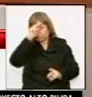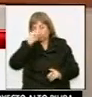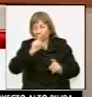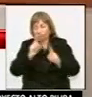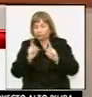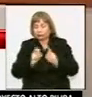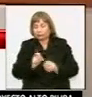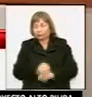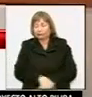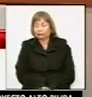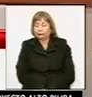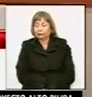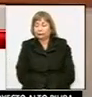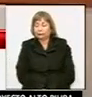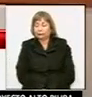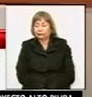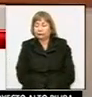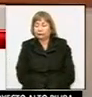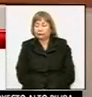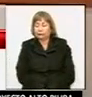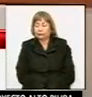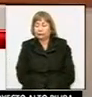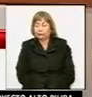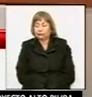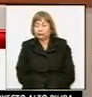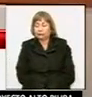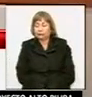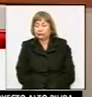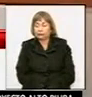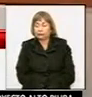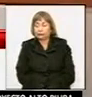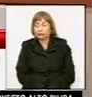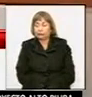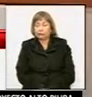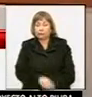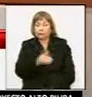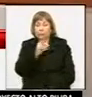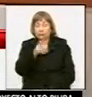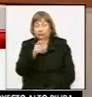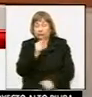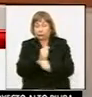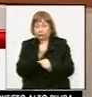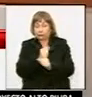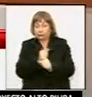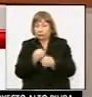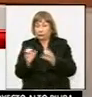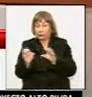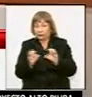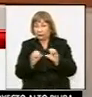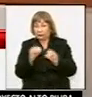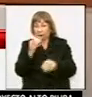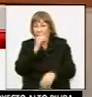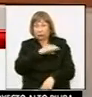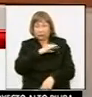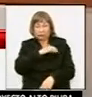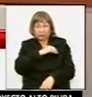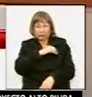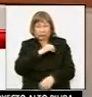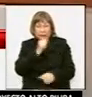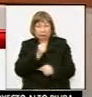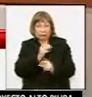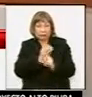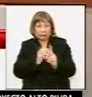Pregunto, ministra, ¿sus funcionarios realizan su trabajo en beneficio del sector